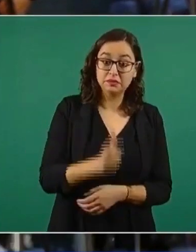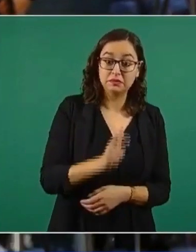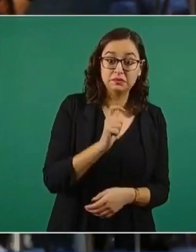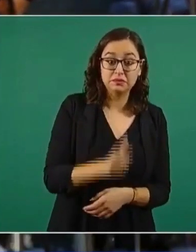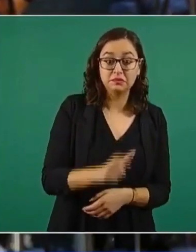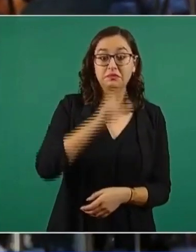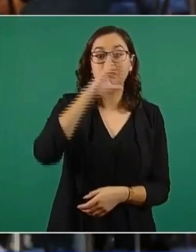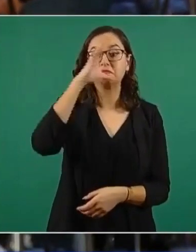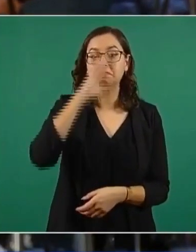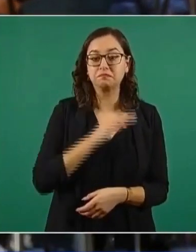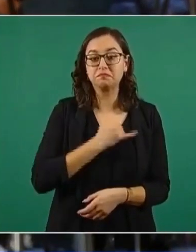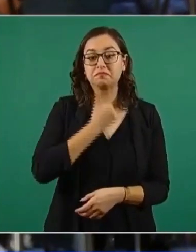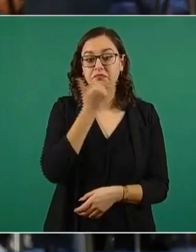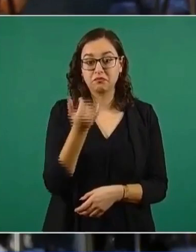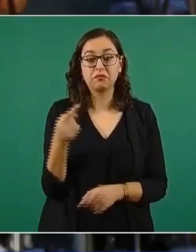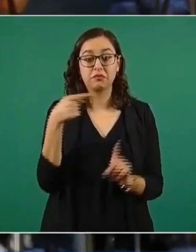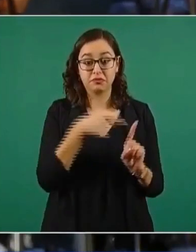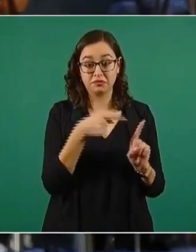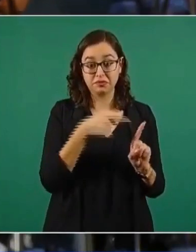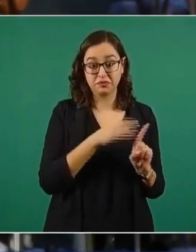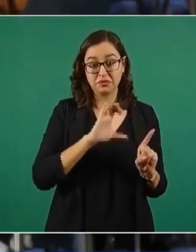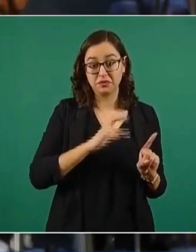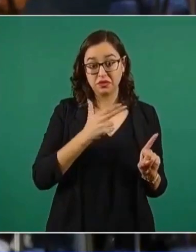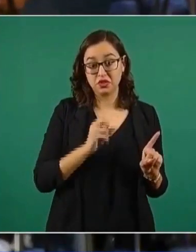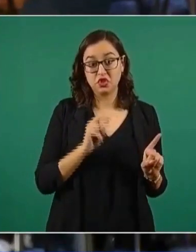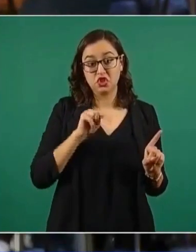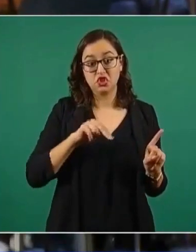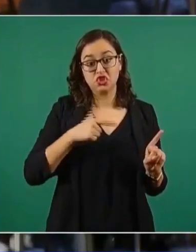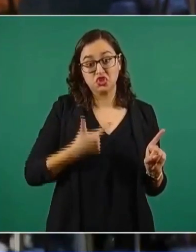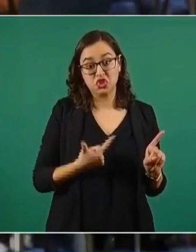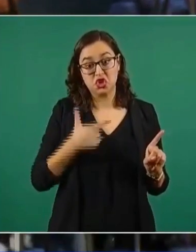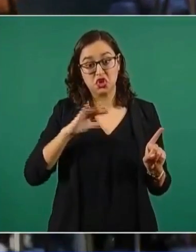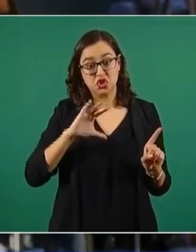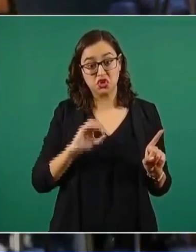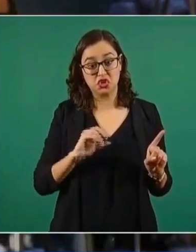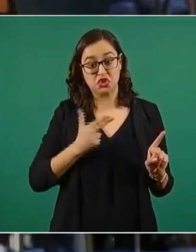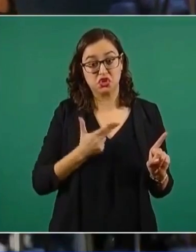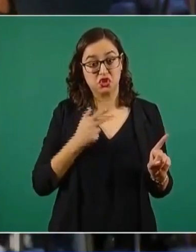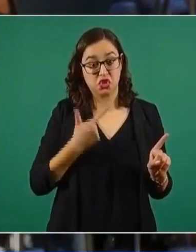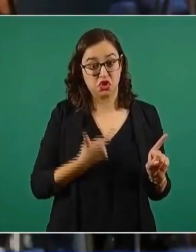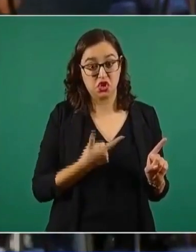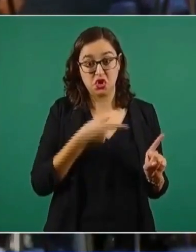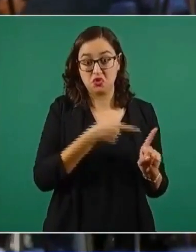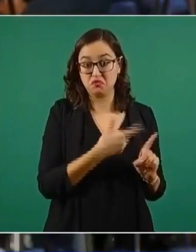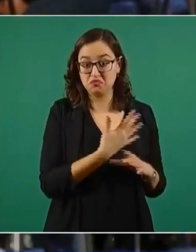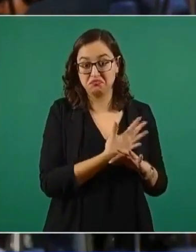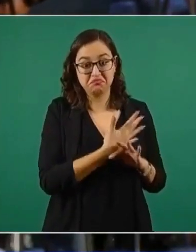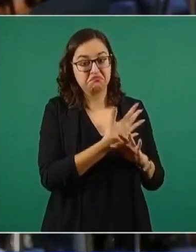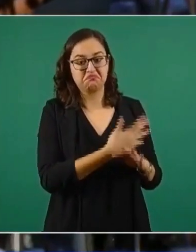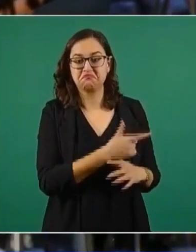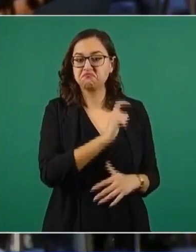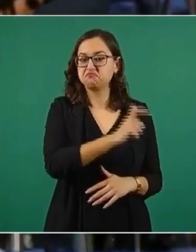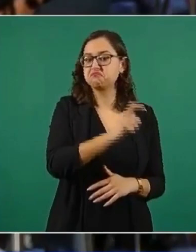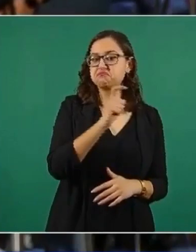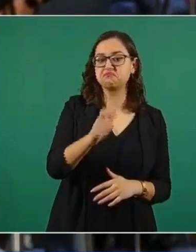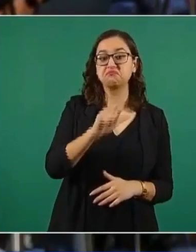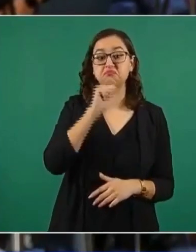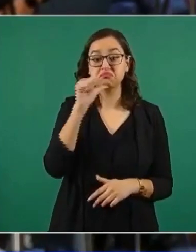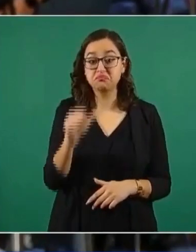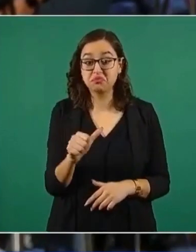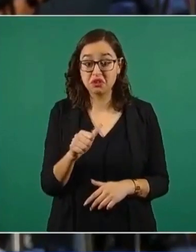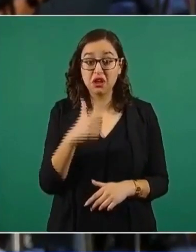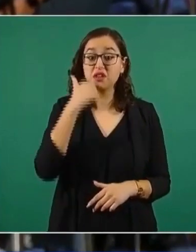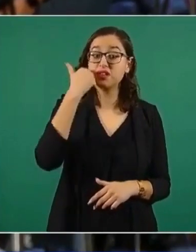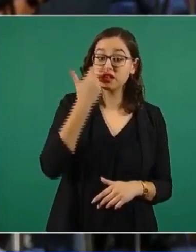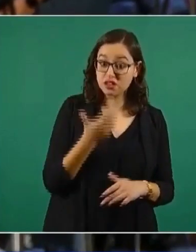por indicaciones de Chon Chon, porque dicen los trabajadores que todo aquel proveedor que quiere ser contratado